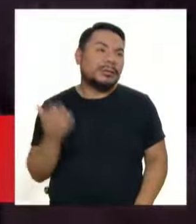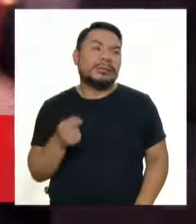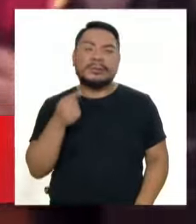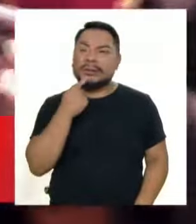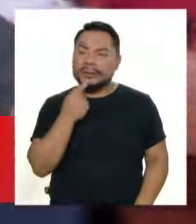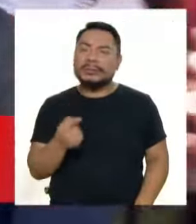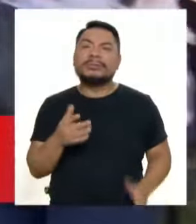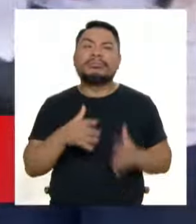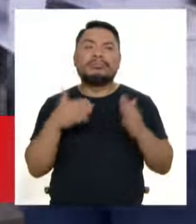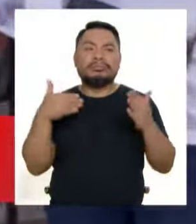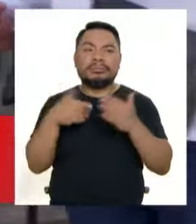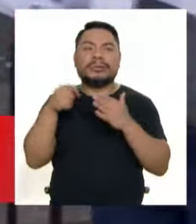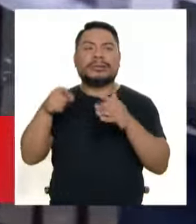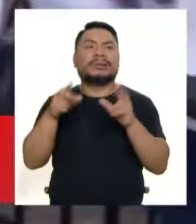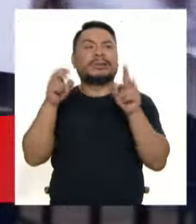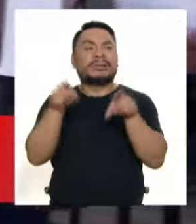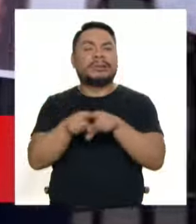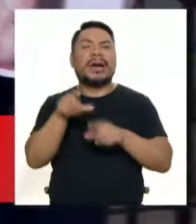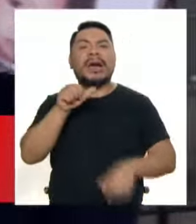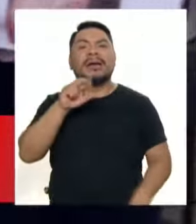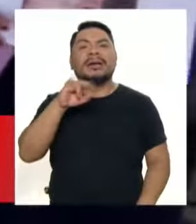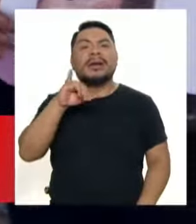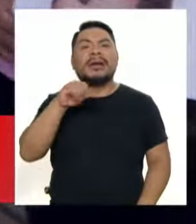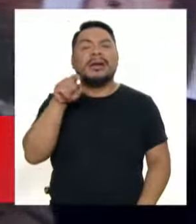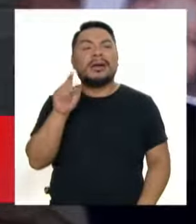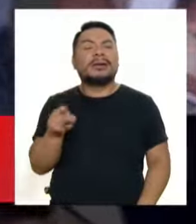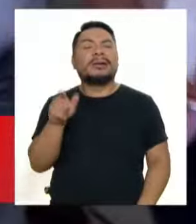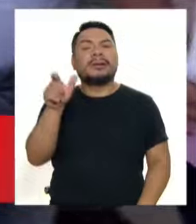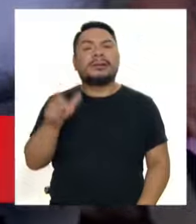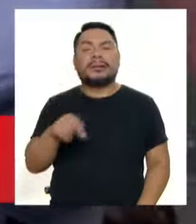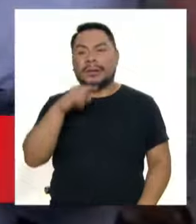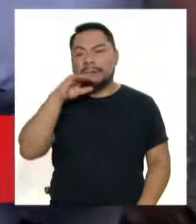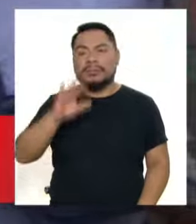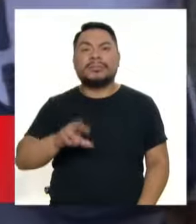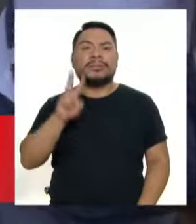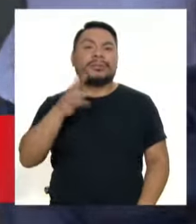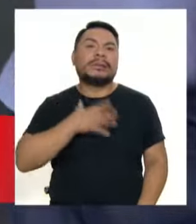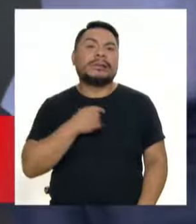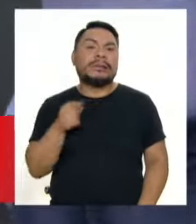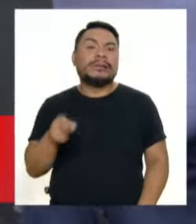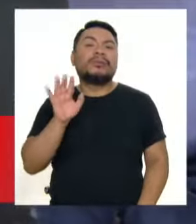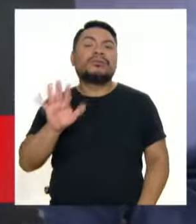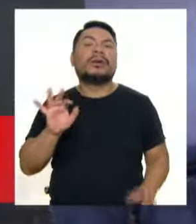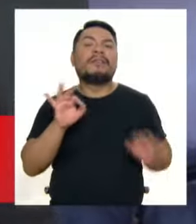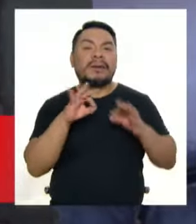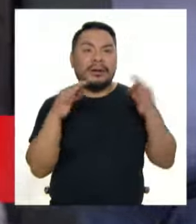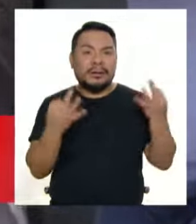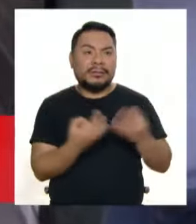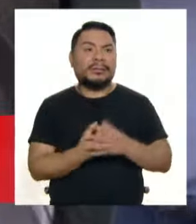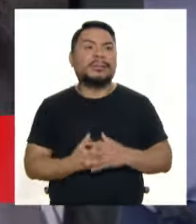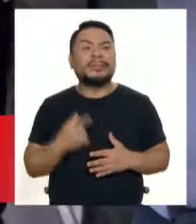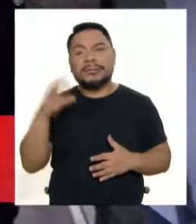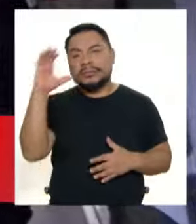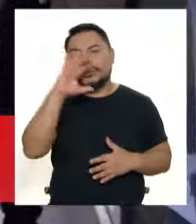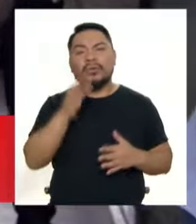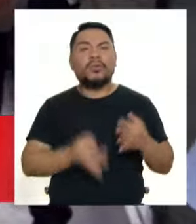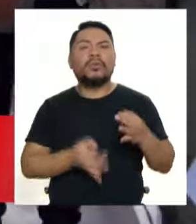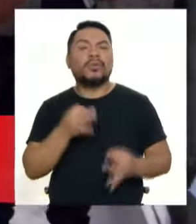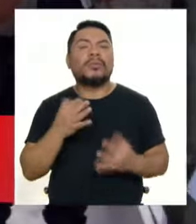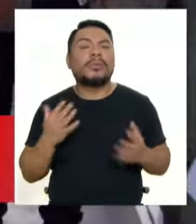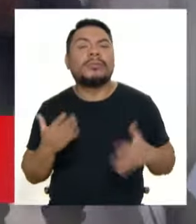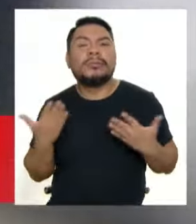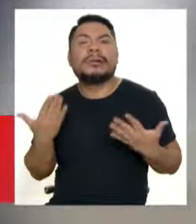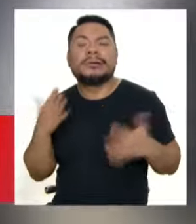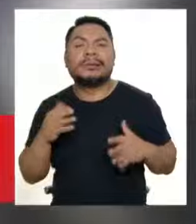siguiendo muy de cerca el caso de Ariana, la pequeña de 2 años de edad, cuya familia busca justicia luego